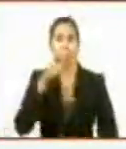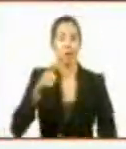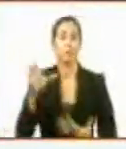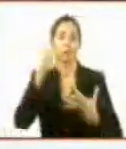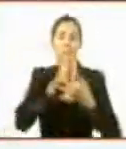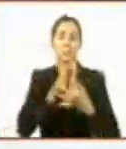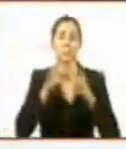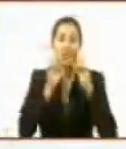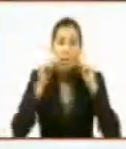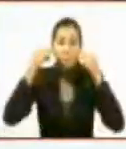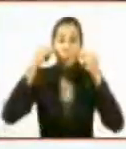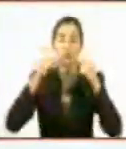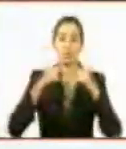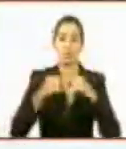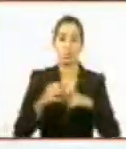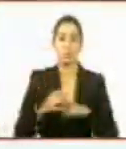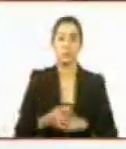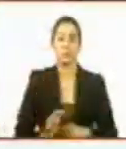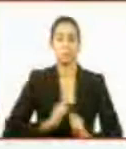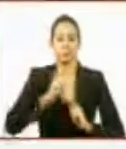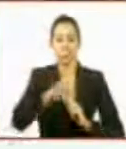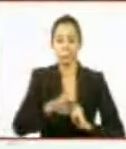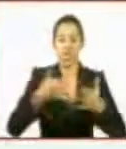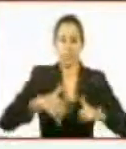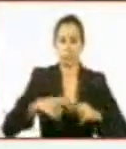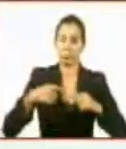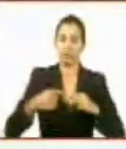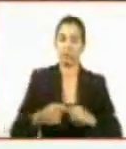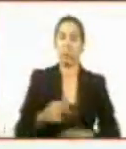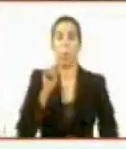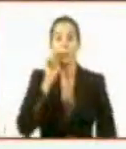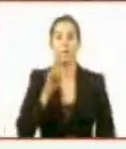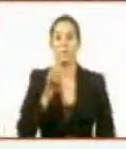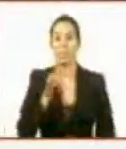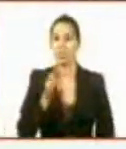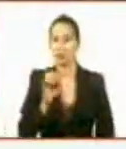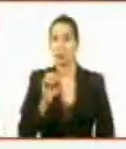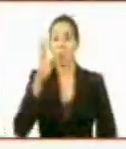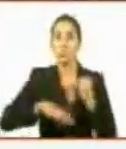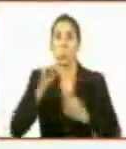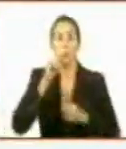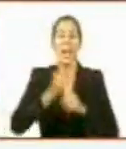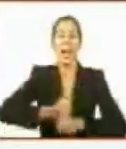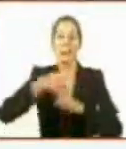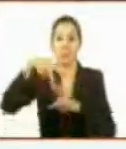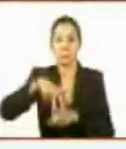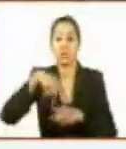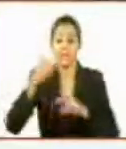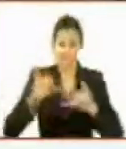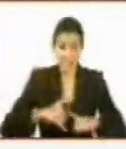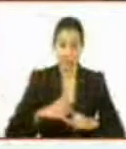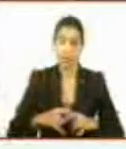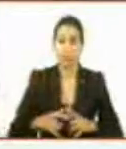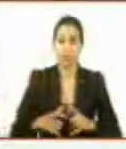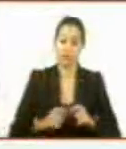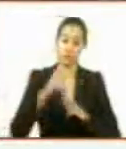Zamora. Y después él se lo dejó a su hijo, que era Catire, Pedro Pérez Delgado, el último hombre a caballo. Y después la hija de Pedro Pérez Delgado, que allá